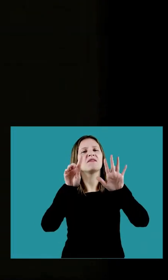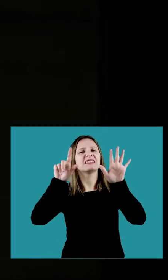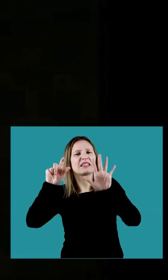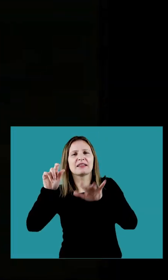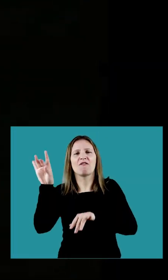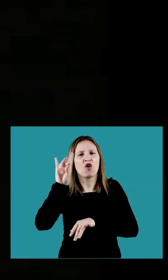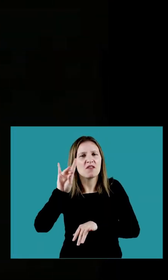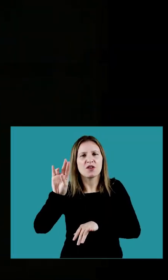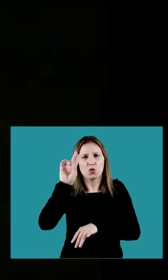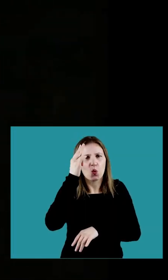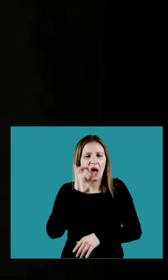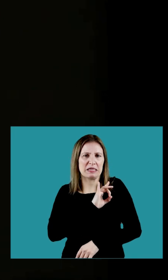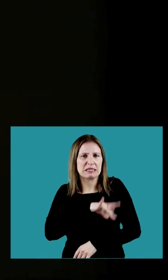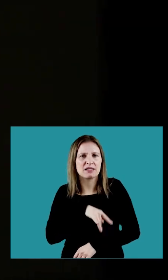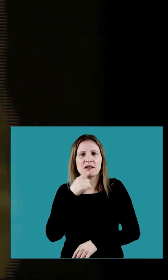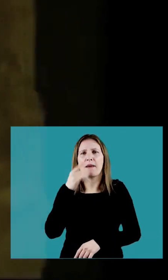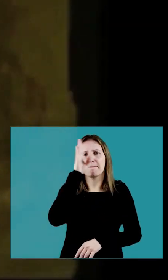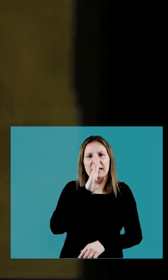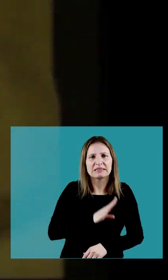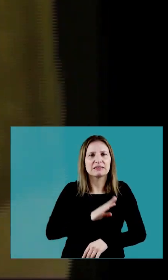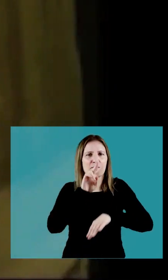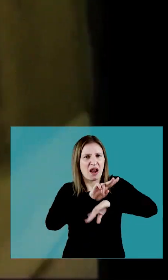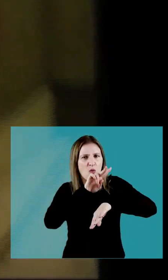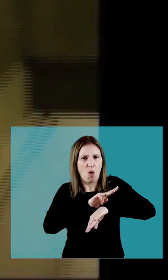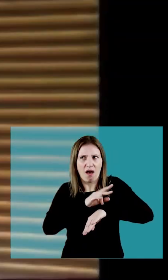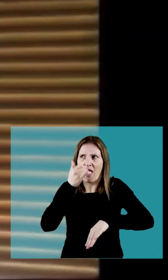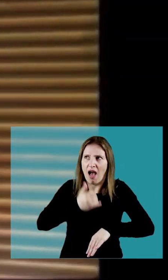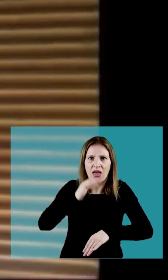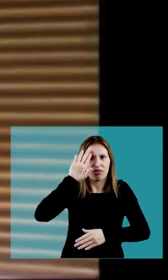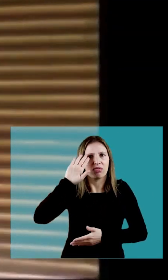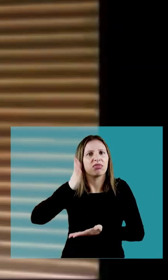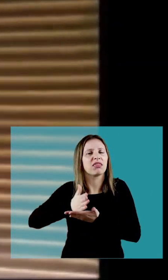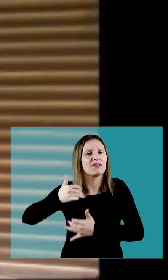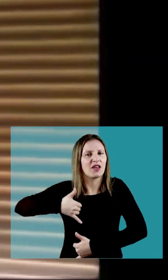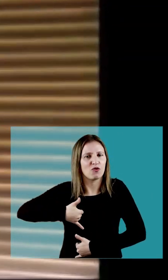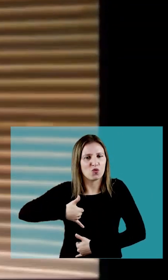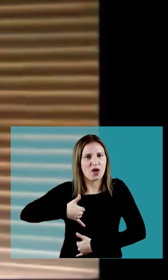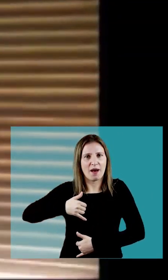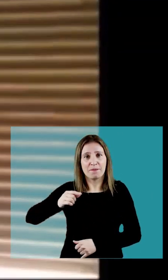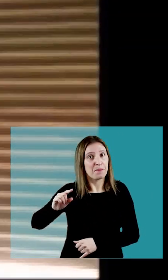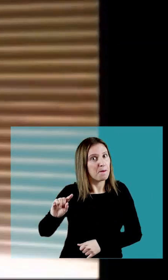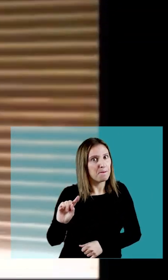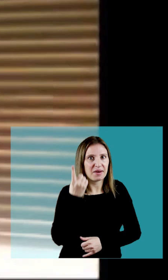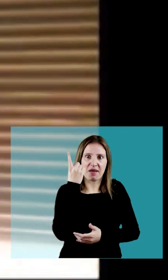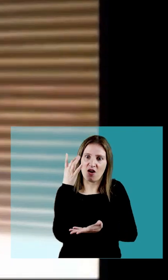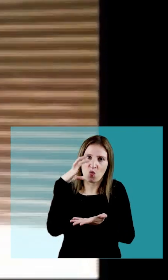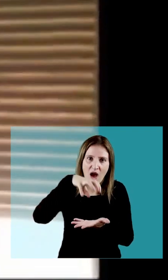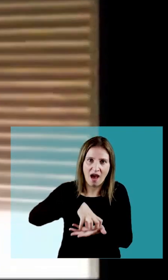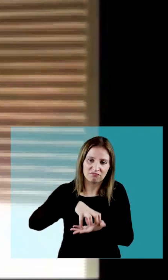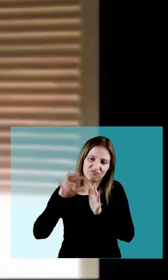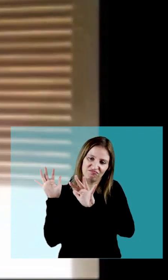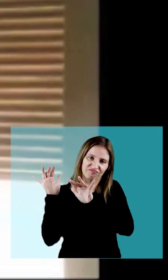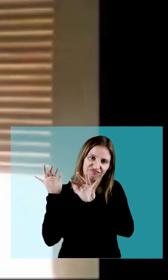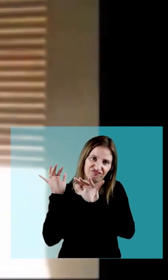Argentina, Chile, Brasil, Paraguay tienen dictaduras militares. Este fue el primer destino de los